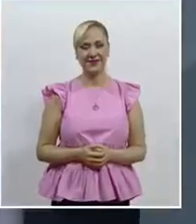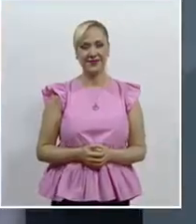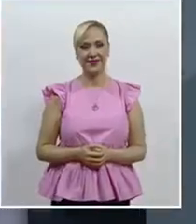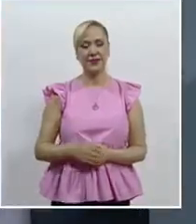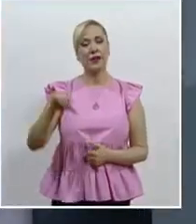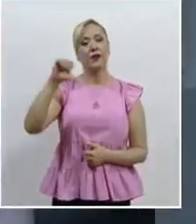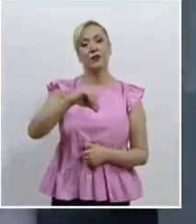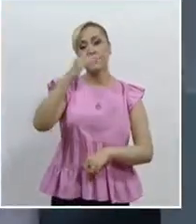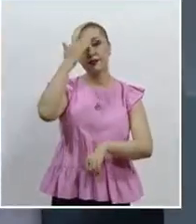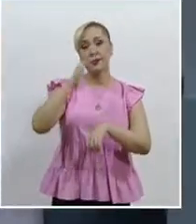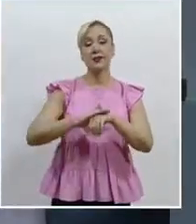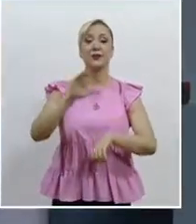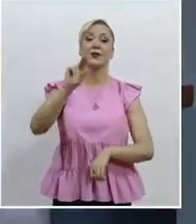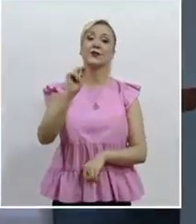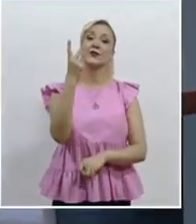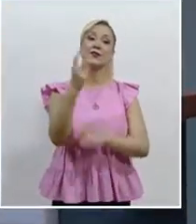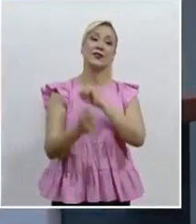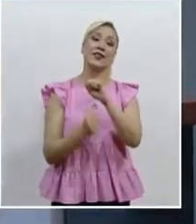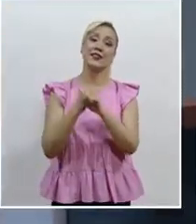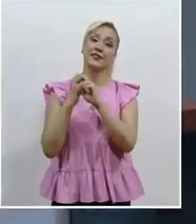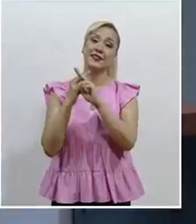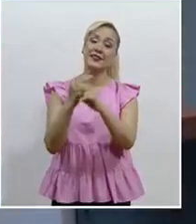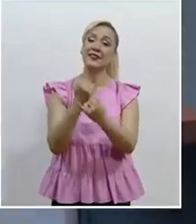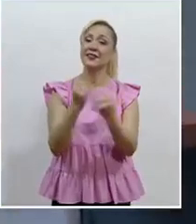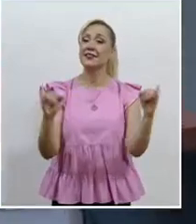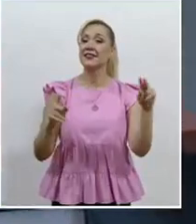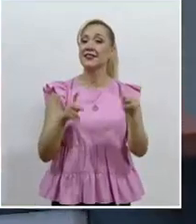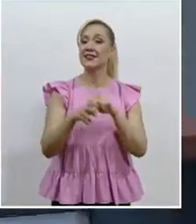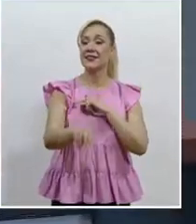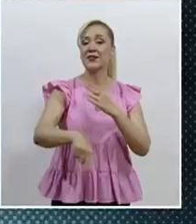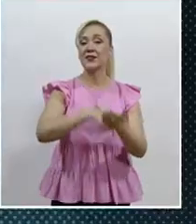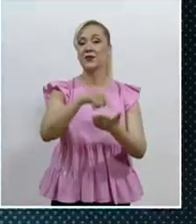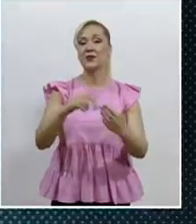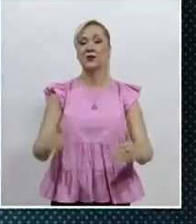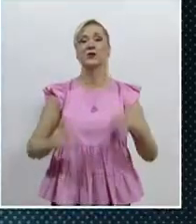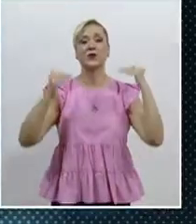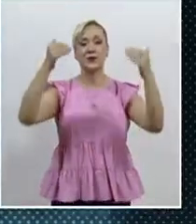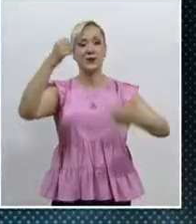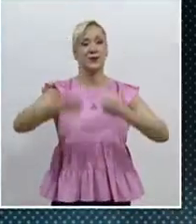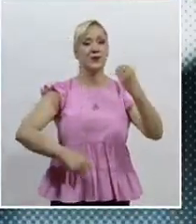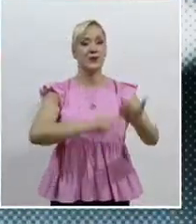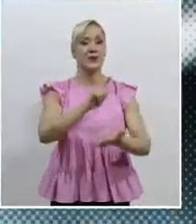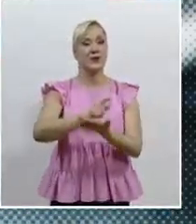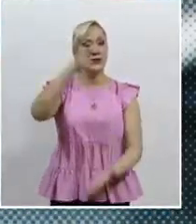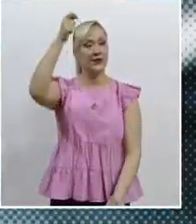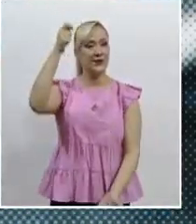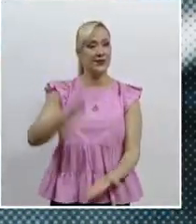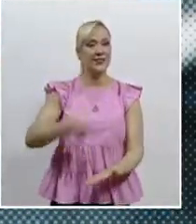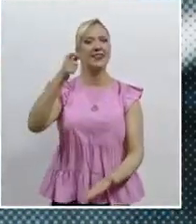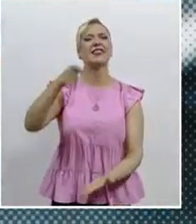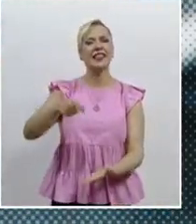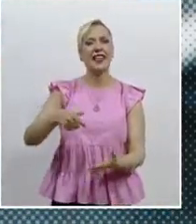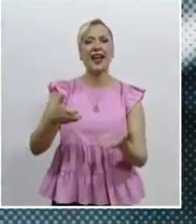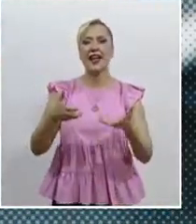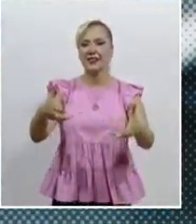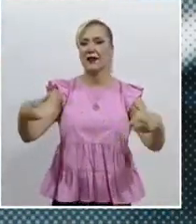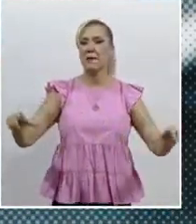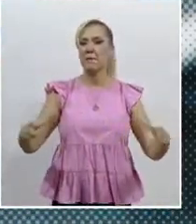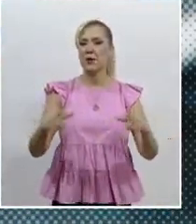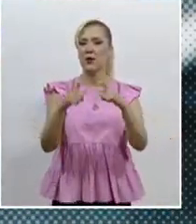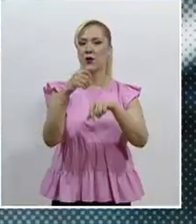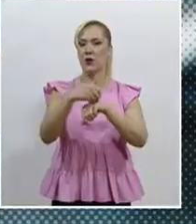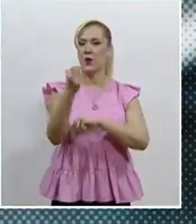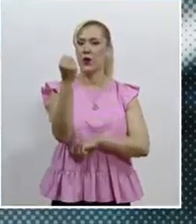Hoy se conmemora el 82 aniversario de la inauguración del edificio sede de la Suprema Corte de Justicia de la Nación, ubicado en Pino Suárez número